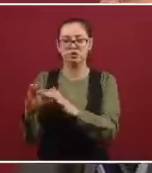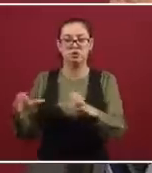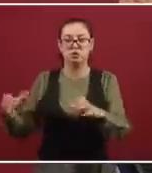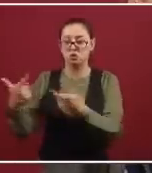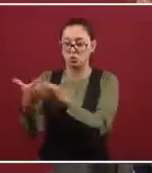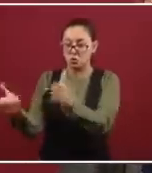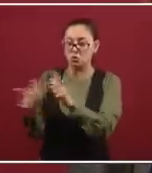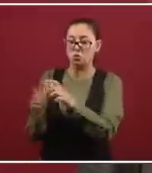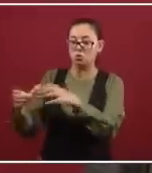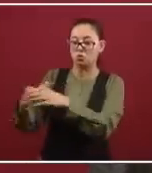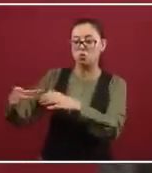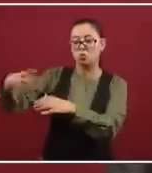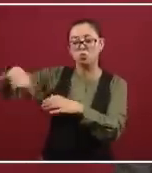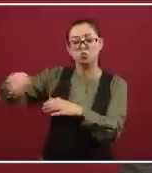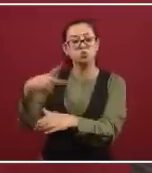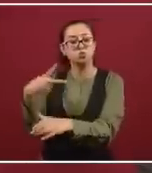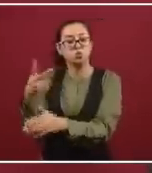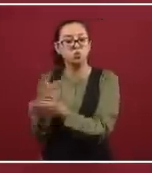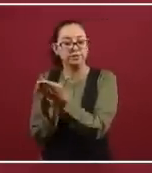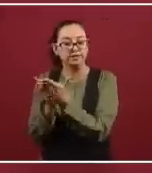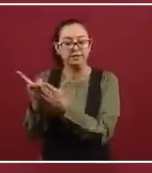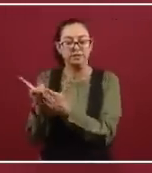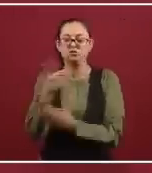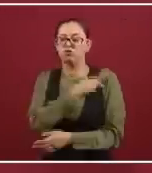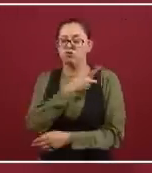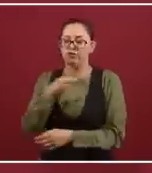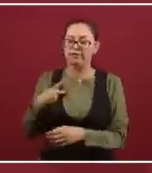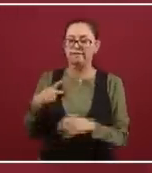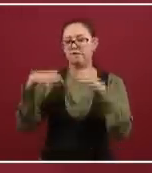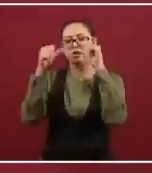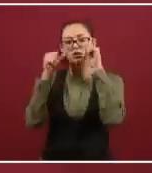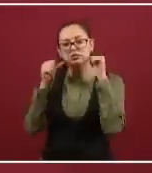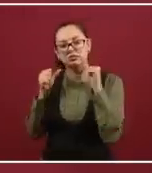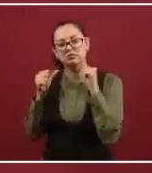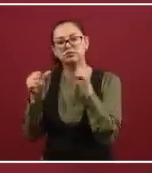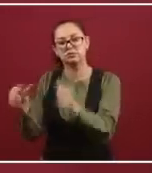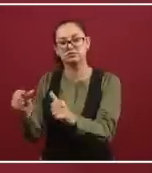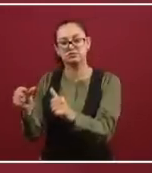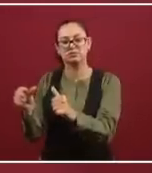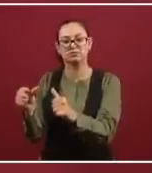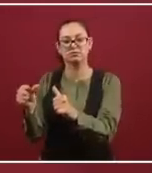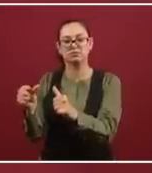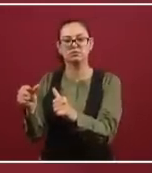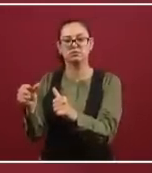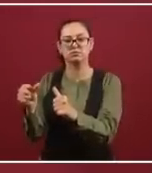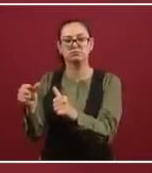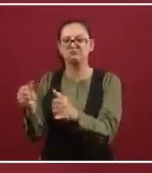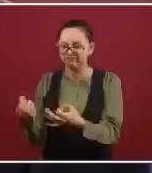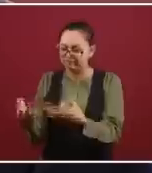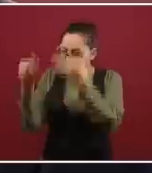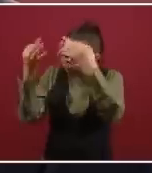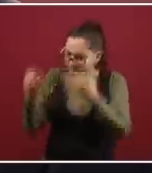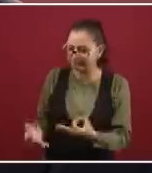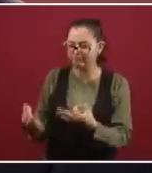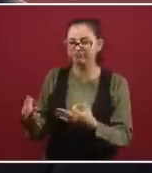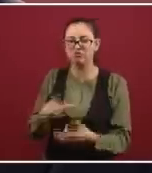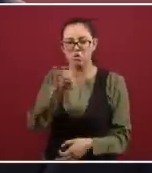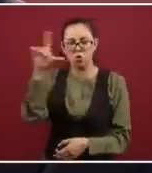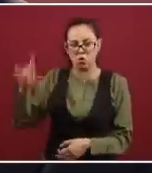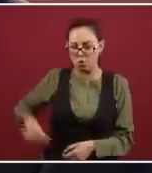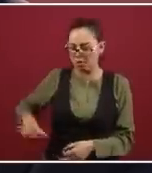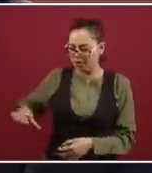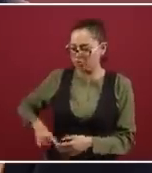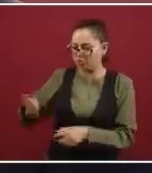tiene el derecho, merece y debe ser atendida con la generosidad del Estado